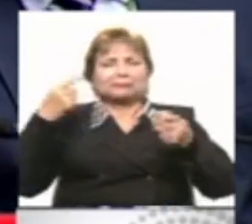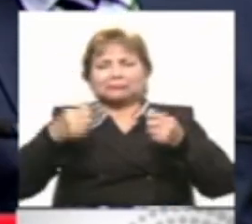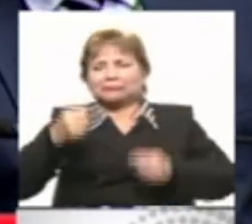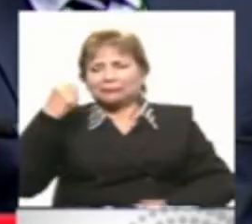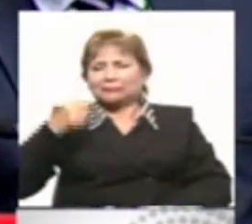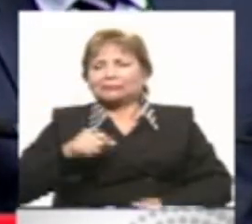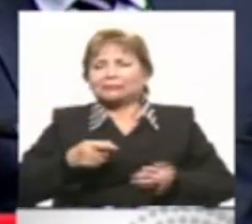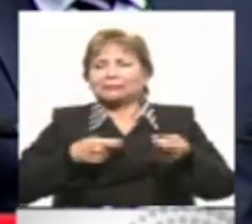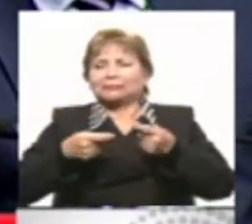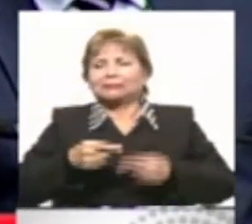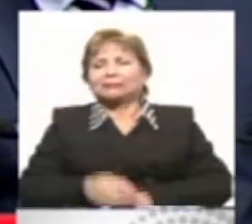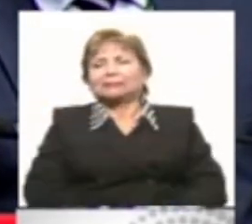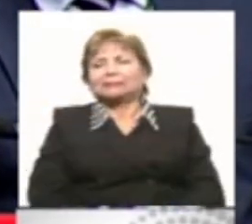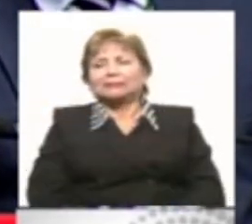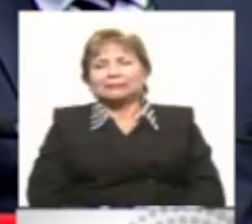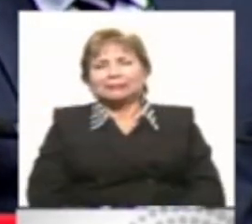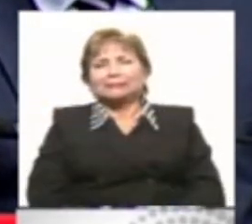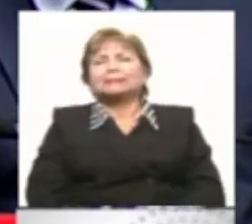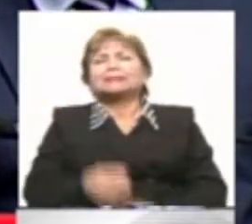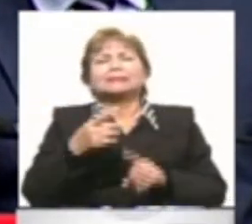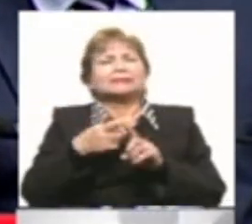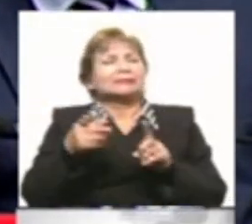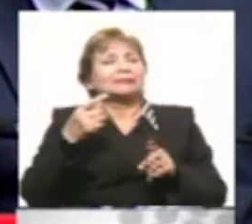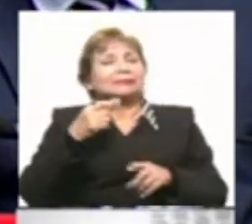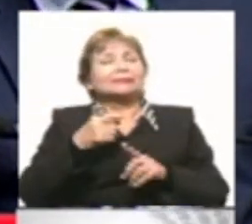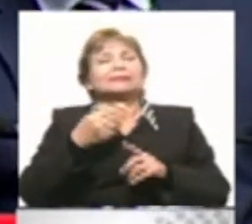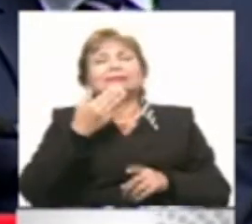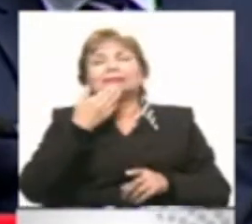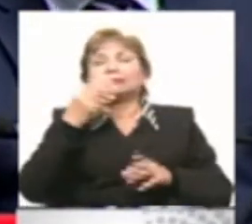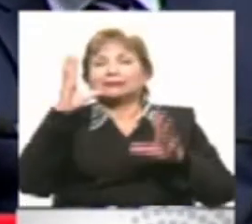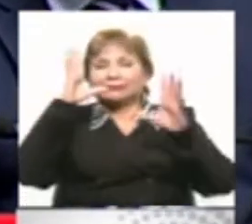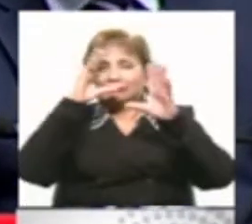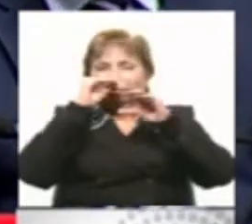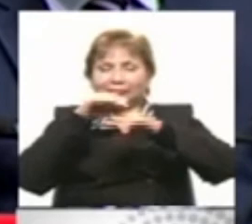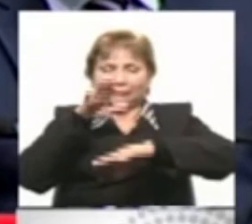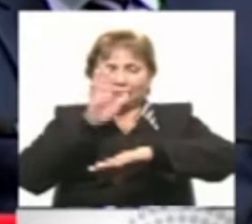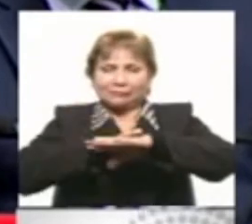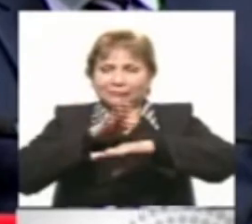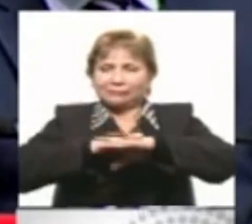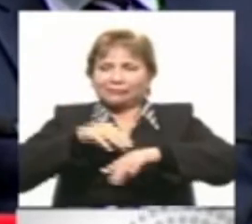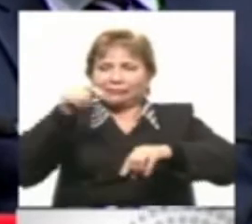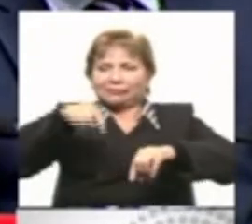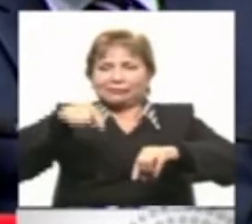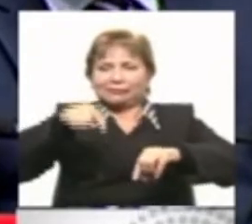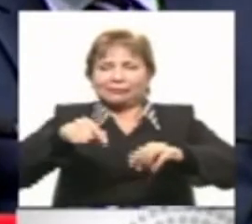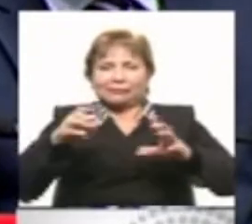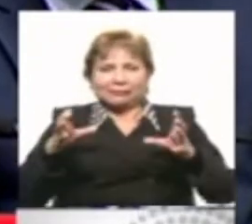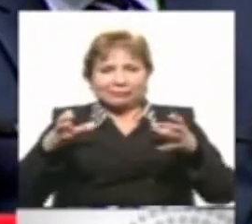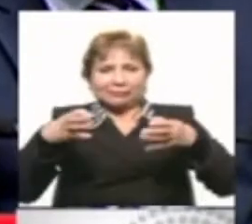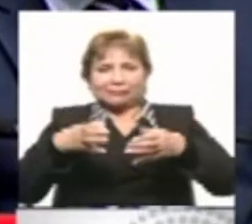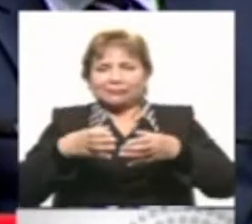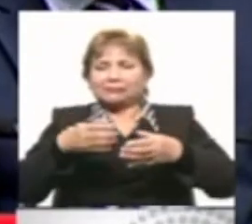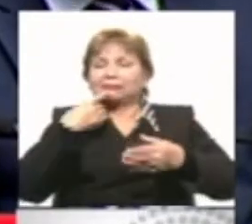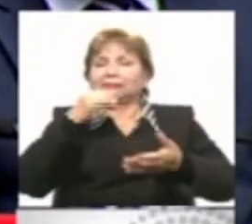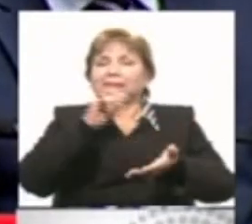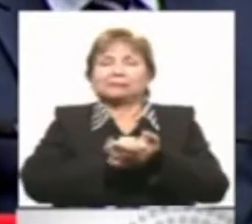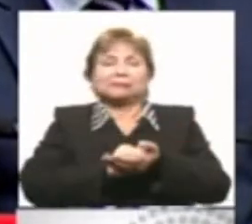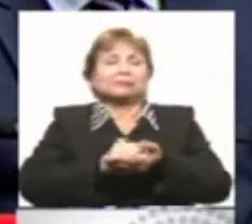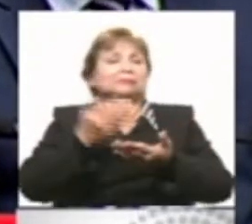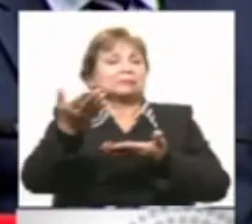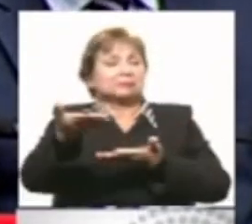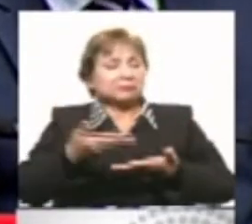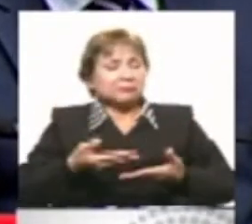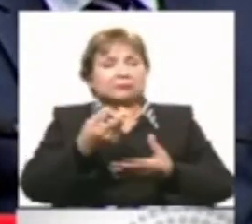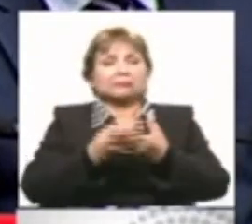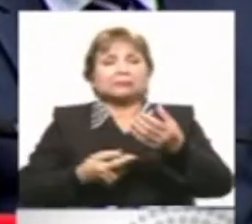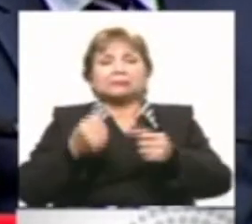justicia. Pero ¿quién anoche amenazó a este Congreso con pedir la cuestión de